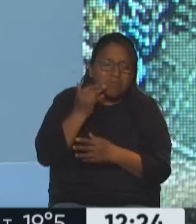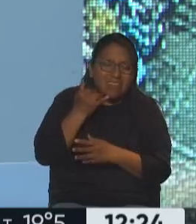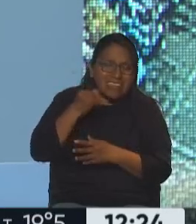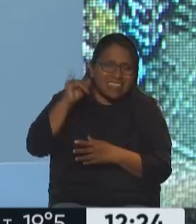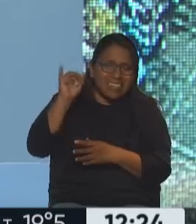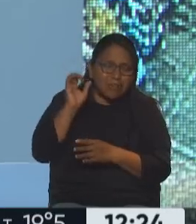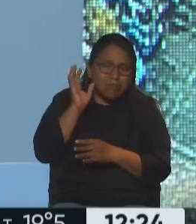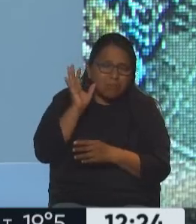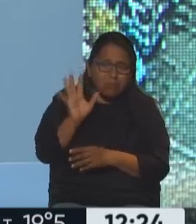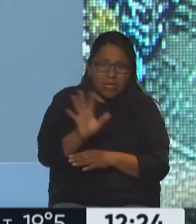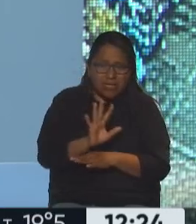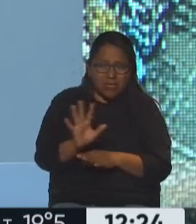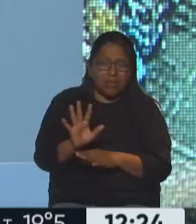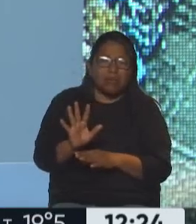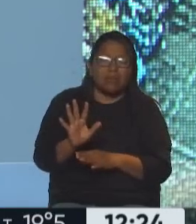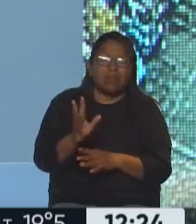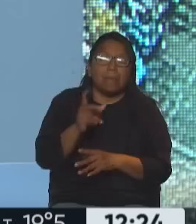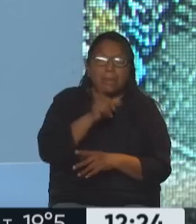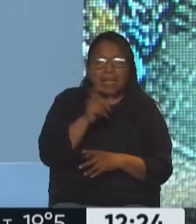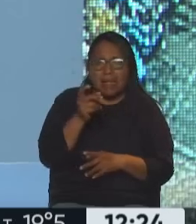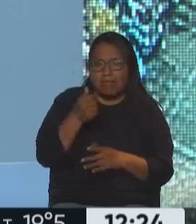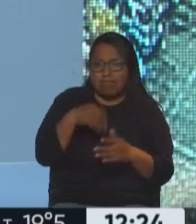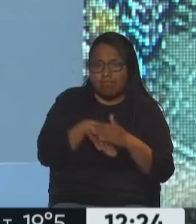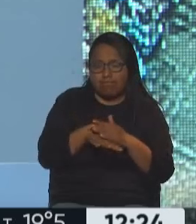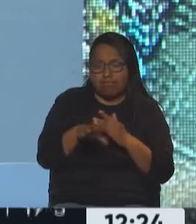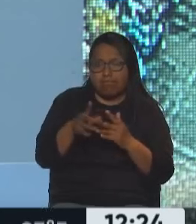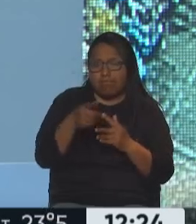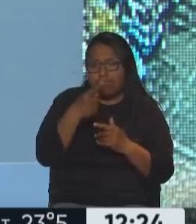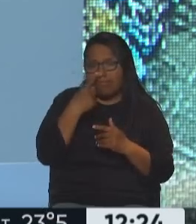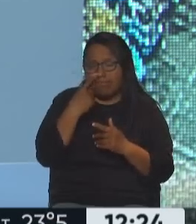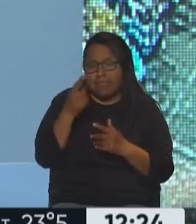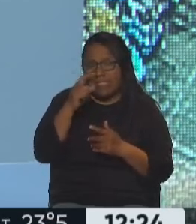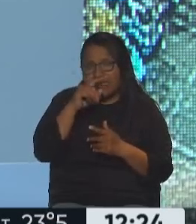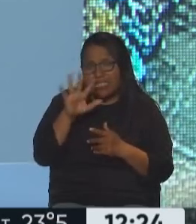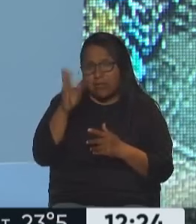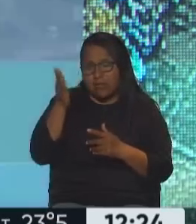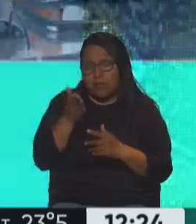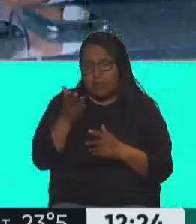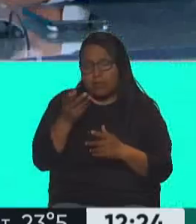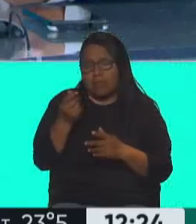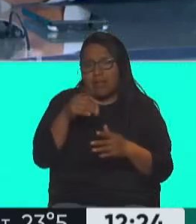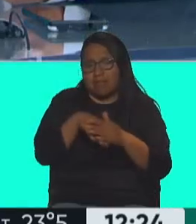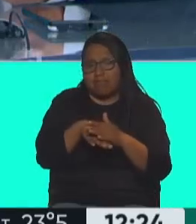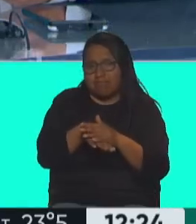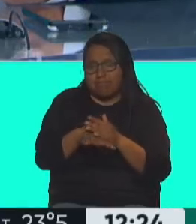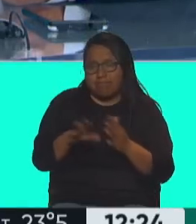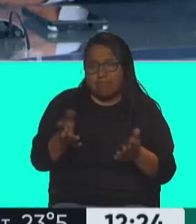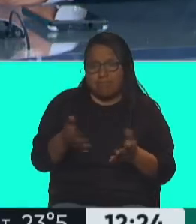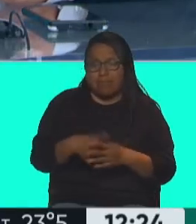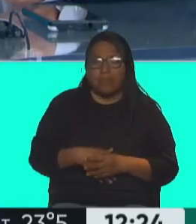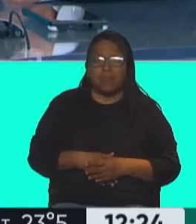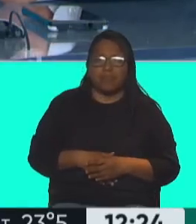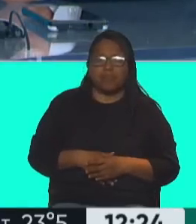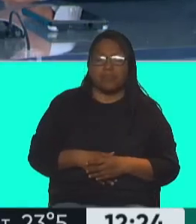elevada que para el ahorrista común es muy atractivo. El 75% no es el que tiene posibilidad de hacer grandes especulaciones. Un poco más de 6%